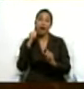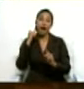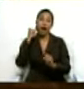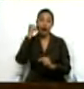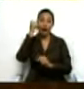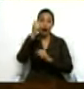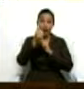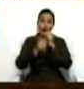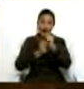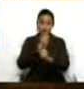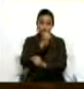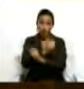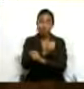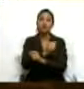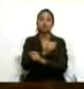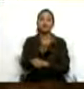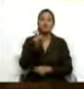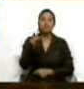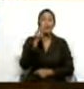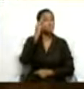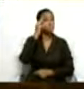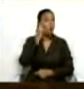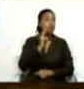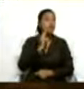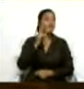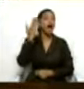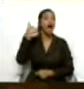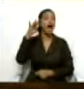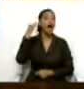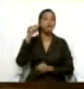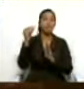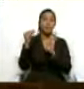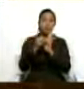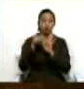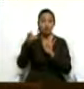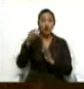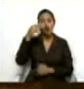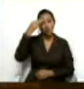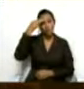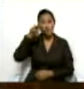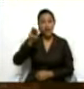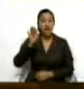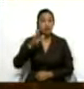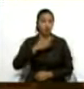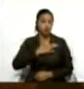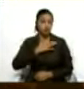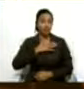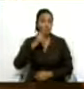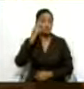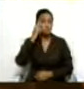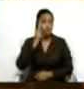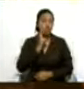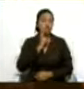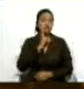ciudadano mexicano, hace 200 años un día como hoy en México. Me están llegando los datos